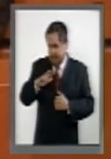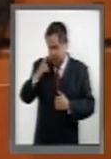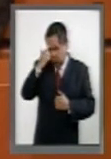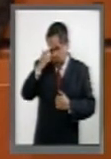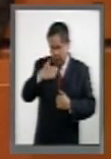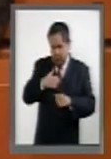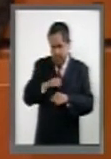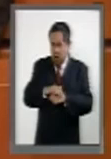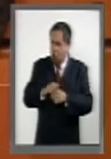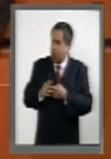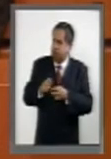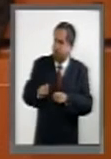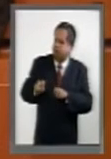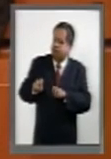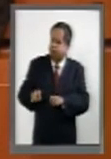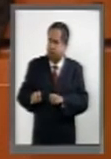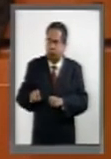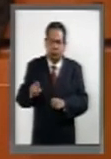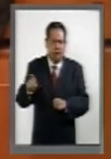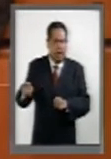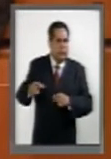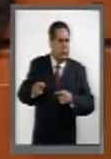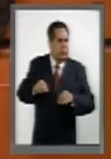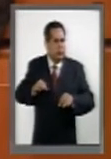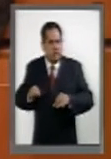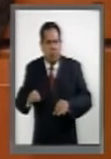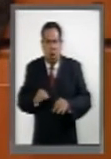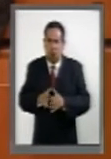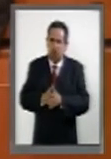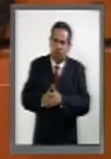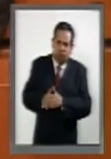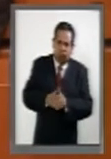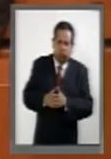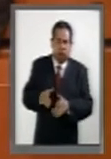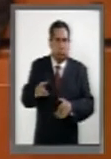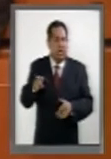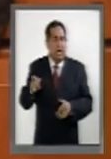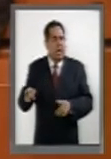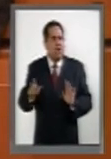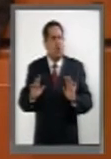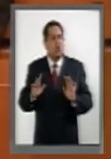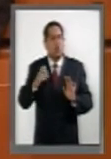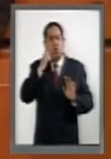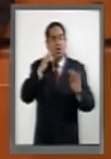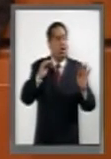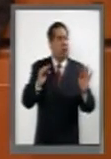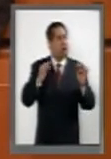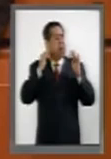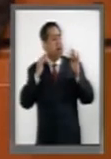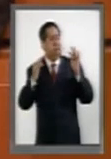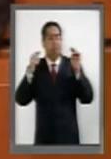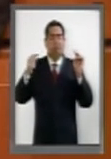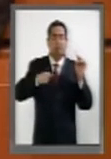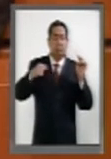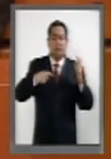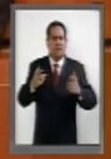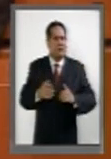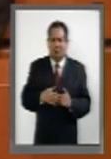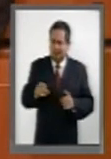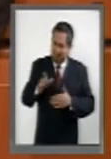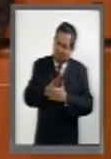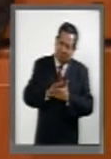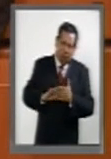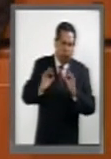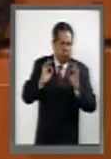de escaño como un hombre activo, trabajador, quien no buscaba reflectores para ensalzamiento personal, sino